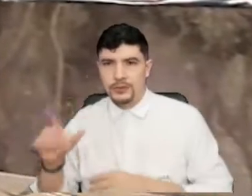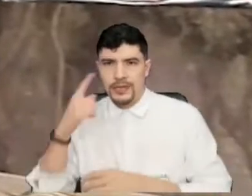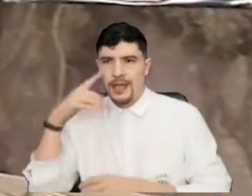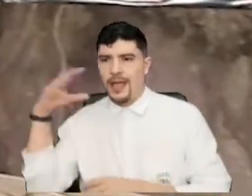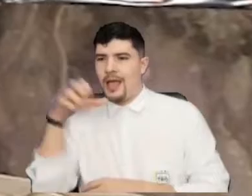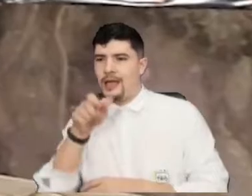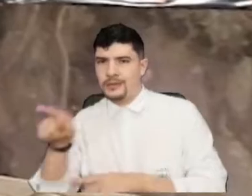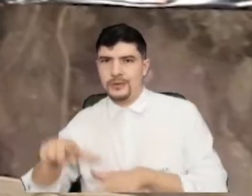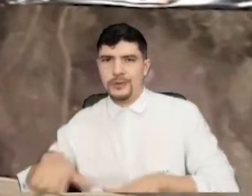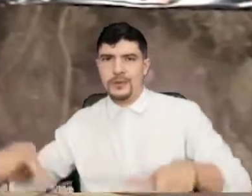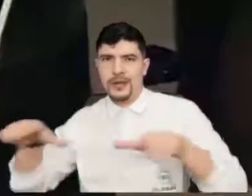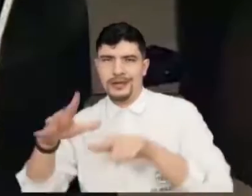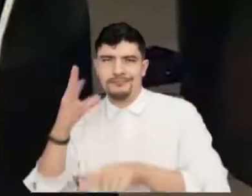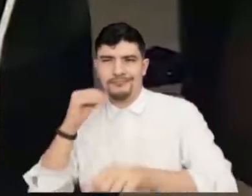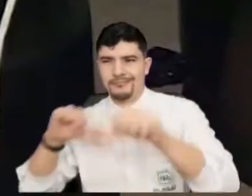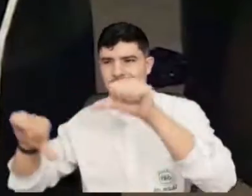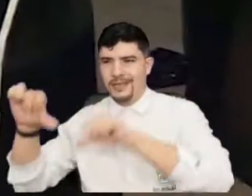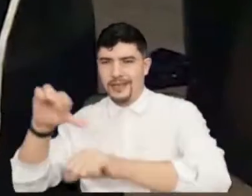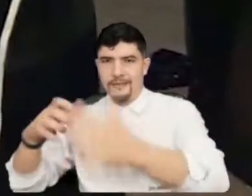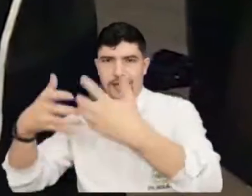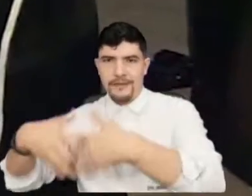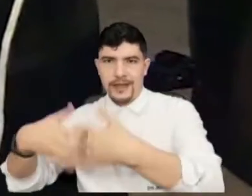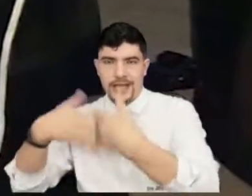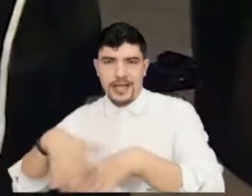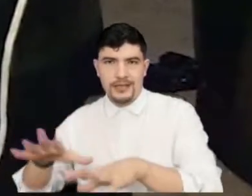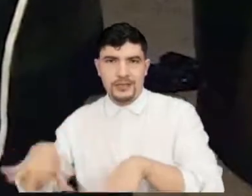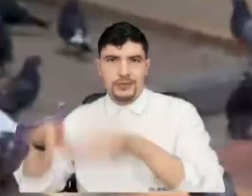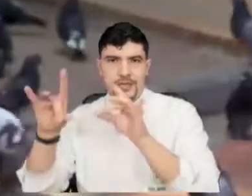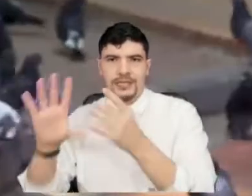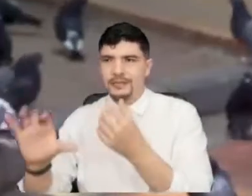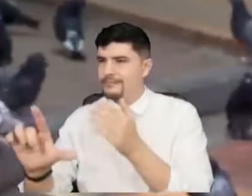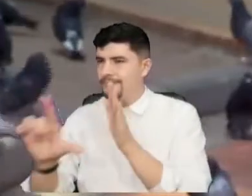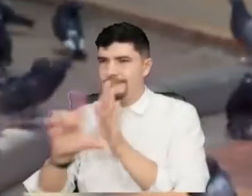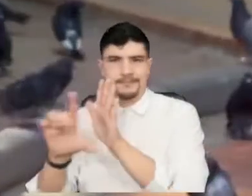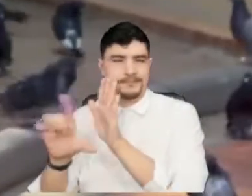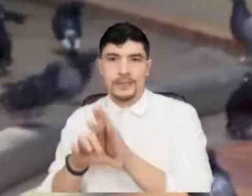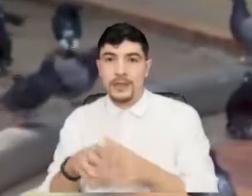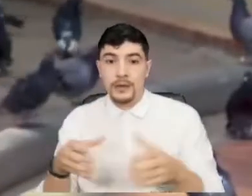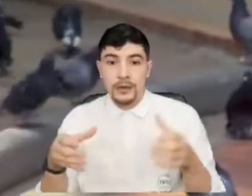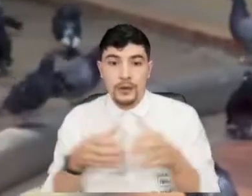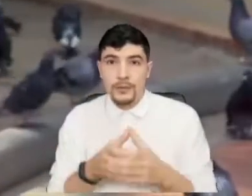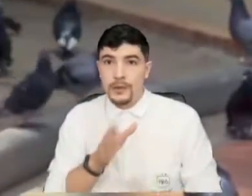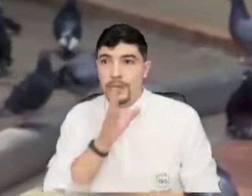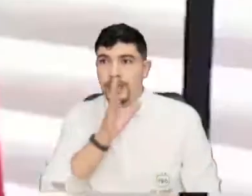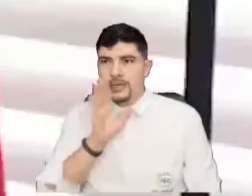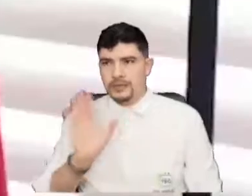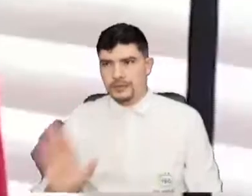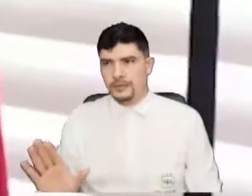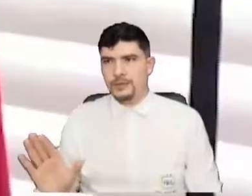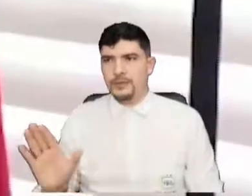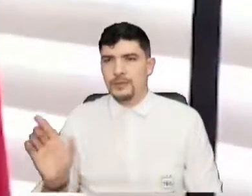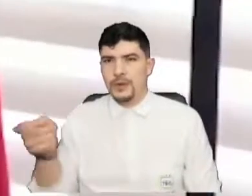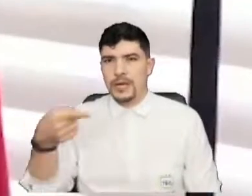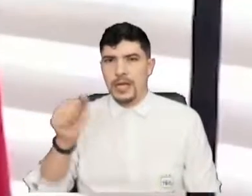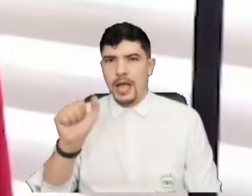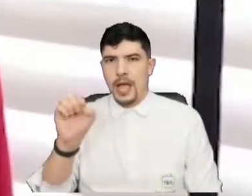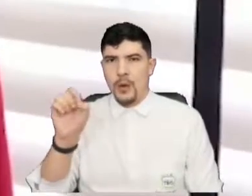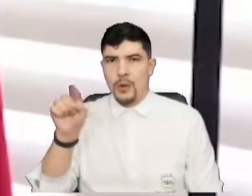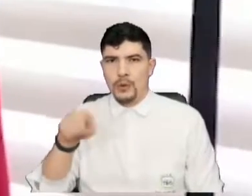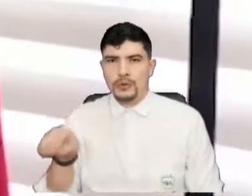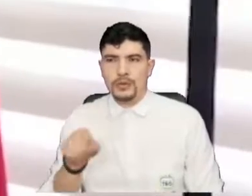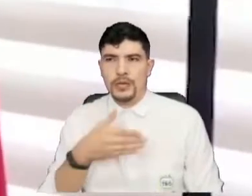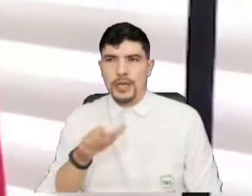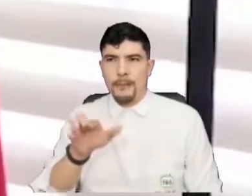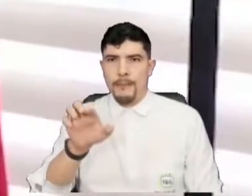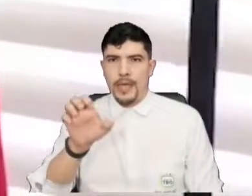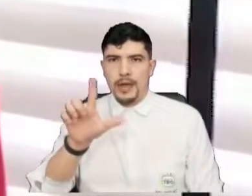procesamiento de sustancias ilícitas. Presuntamente sería del grupo armado organizado GAO Los Pelusos. Al interior del complejo ilícito,